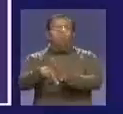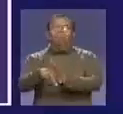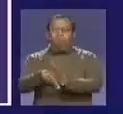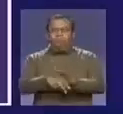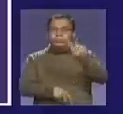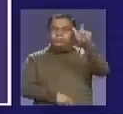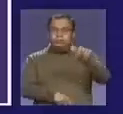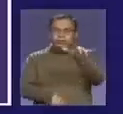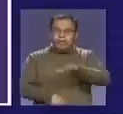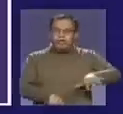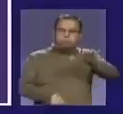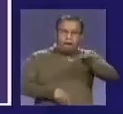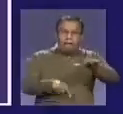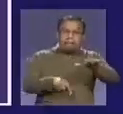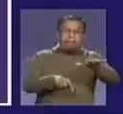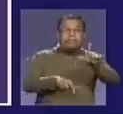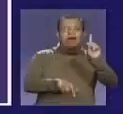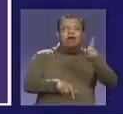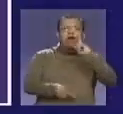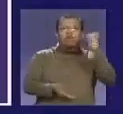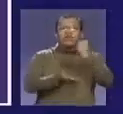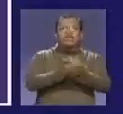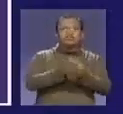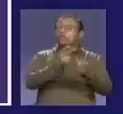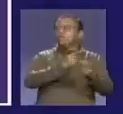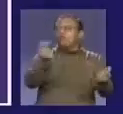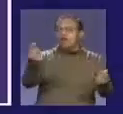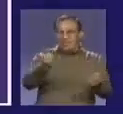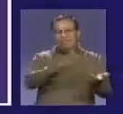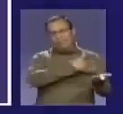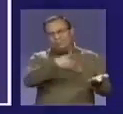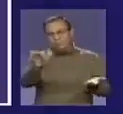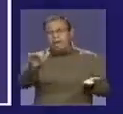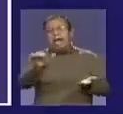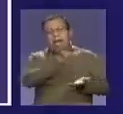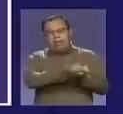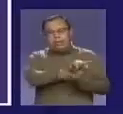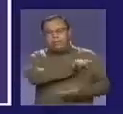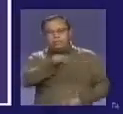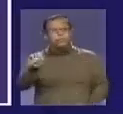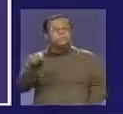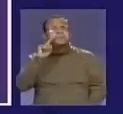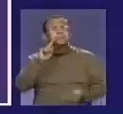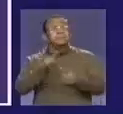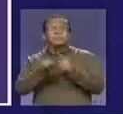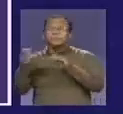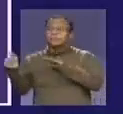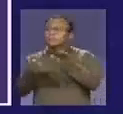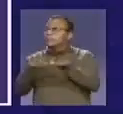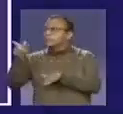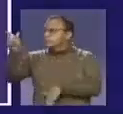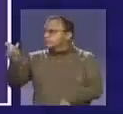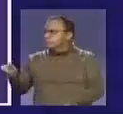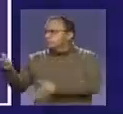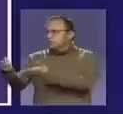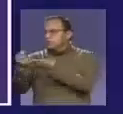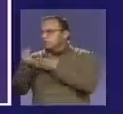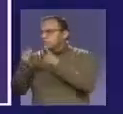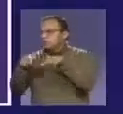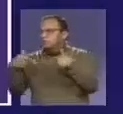desplazamiento. Y sobre esto, Audrey, quisiera que me ayudara a enfatizar tal